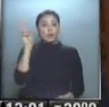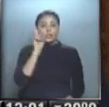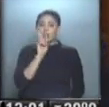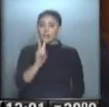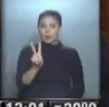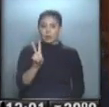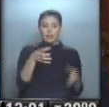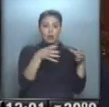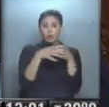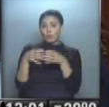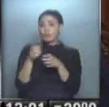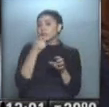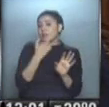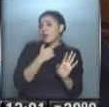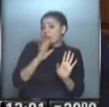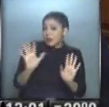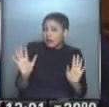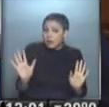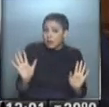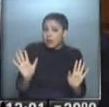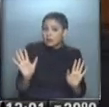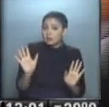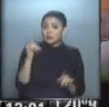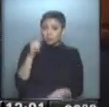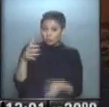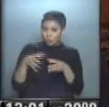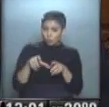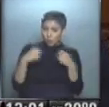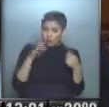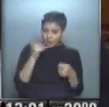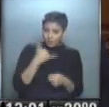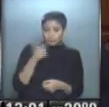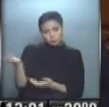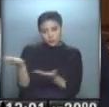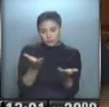las partes, si desean. La parte actora, ¿sí? Por favor, pase.